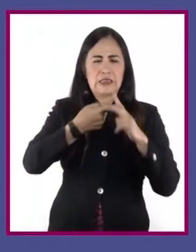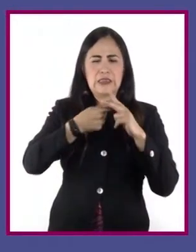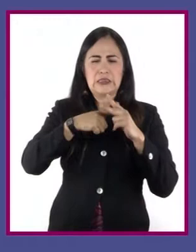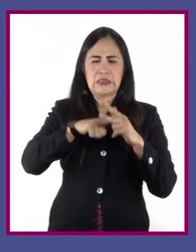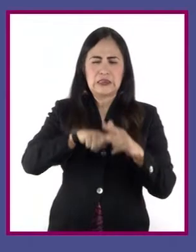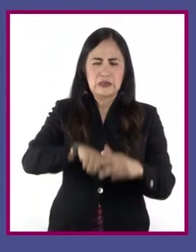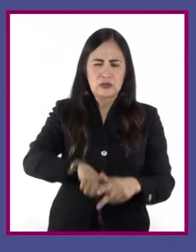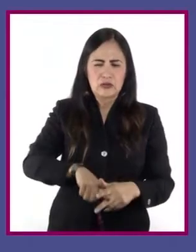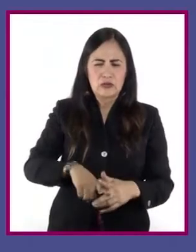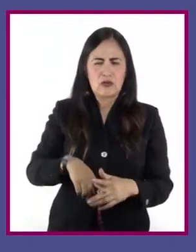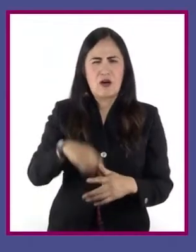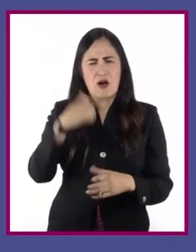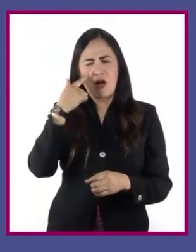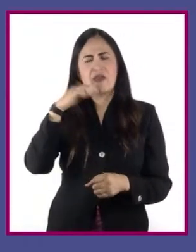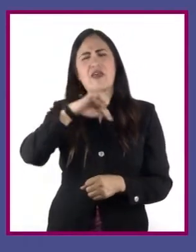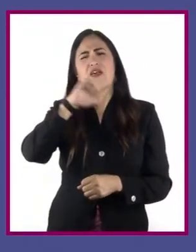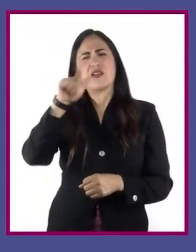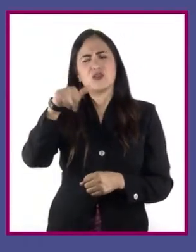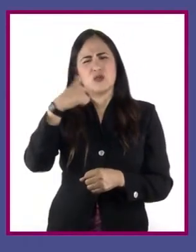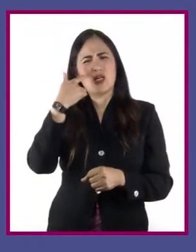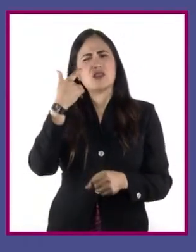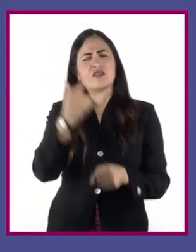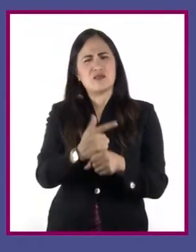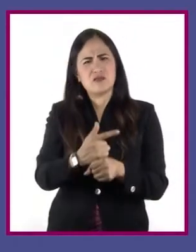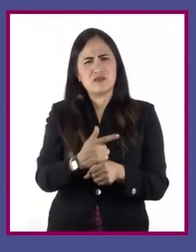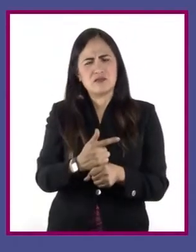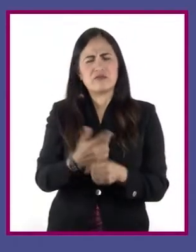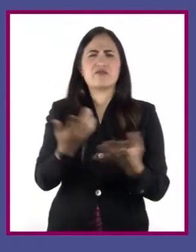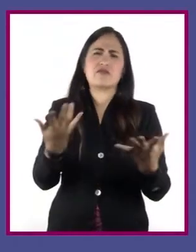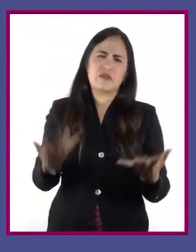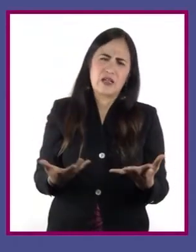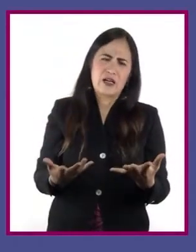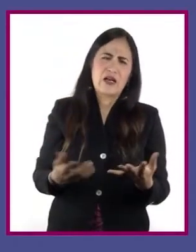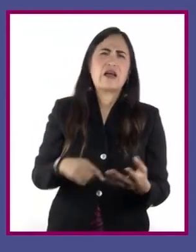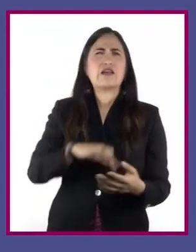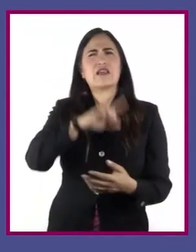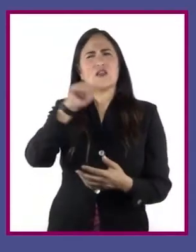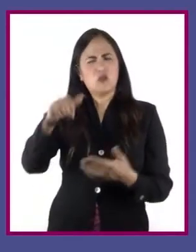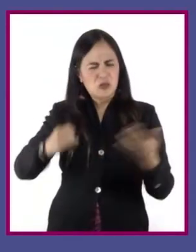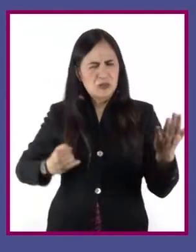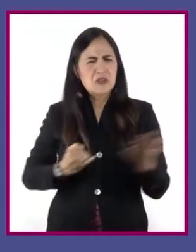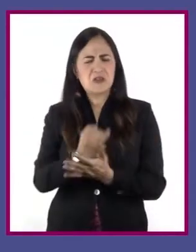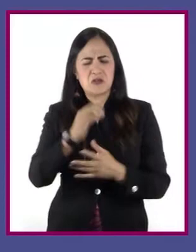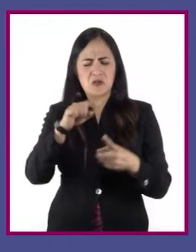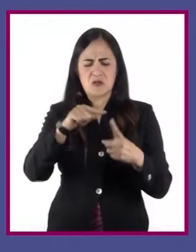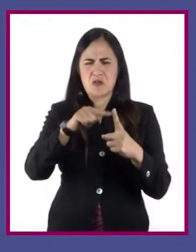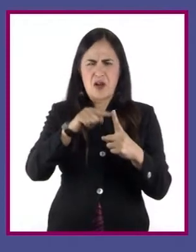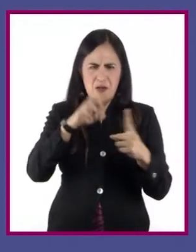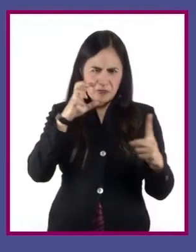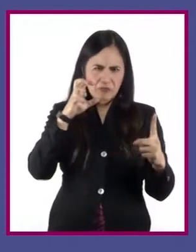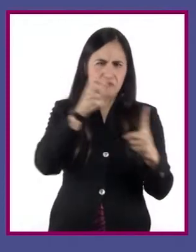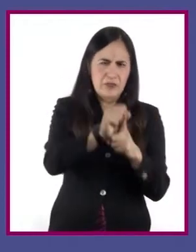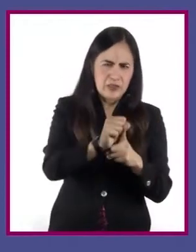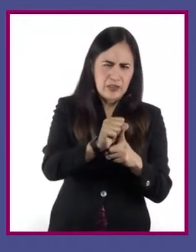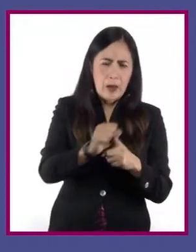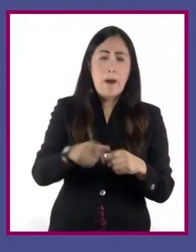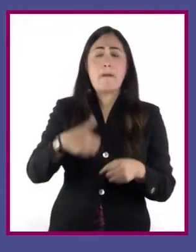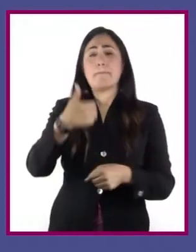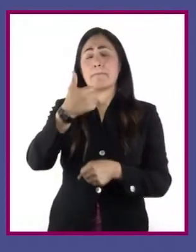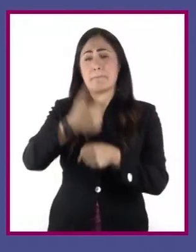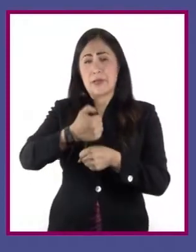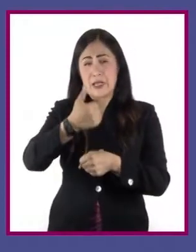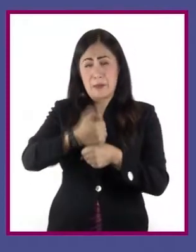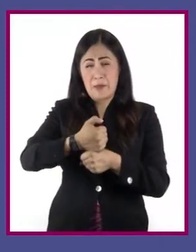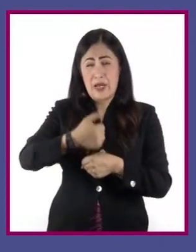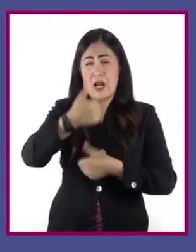se dio cuenta que entonces se fijó una meta. Su primer concurso fue